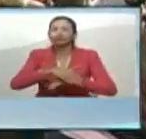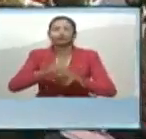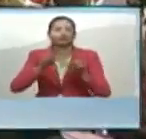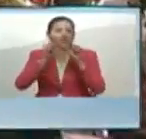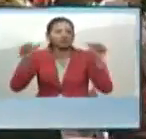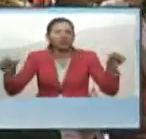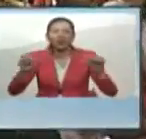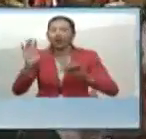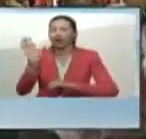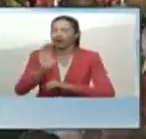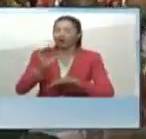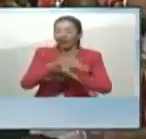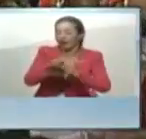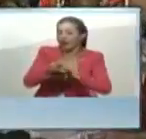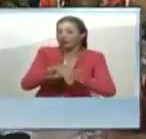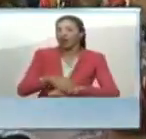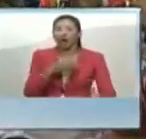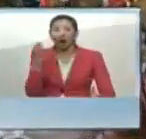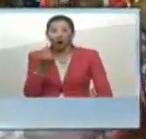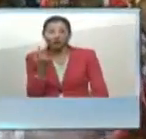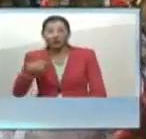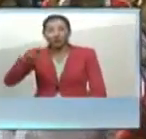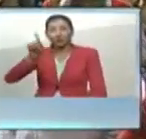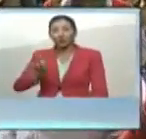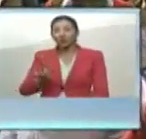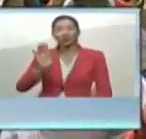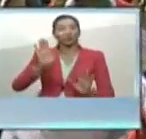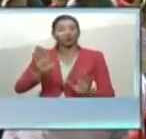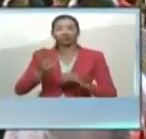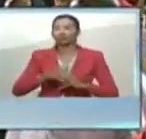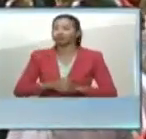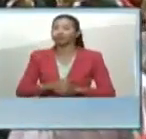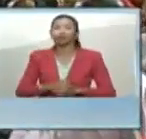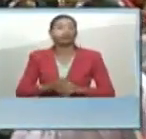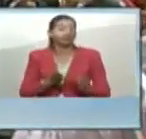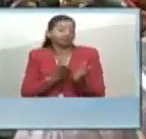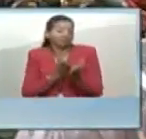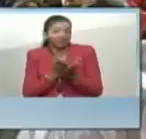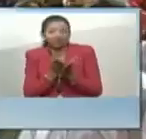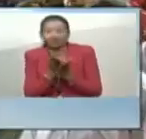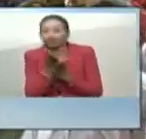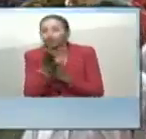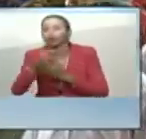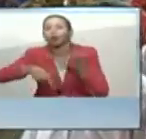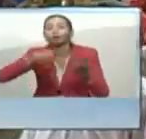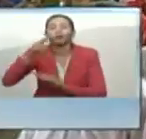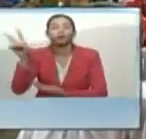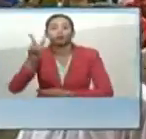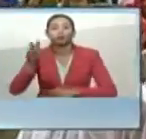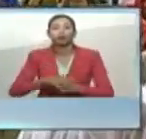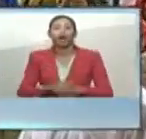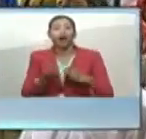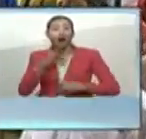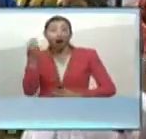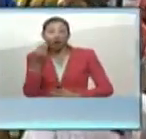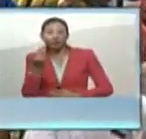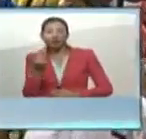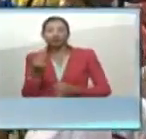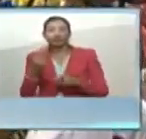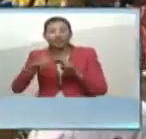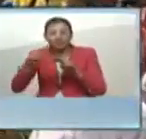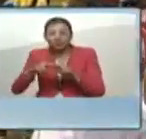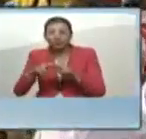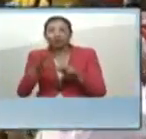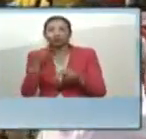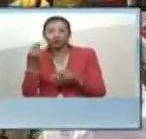qué? Bueno, porque el joven es el único que va a garantizar la revolución venezolana. Los estudiantes que están en nuestros liceos son